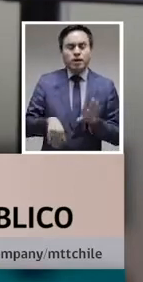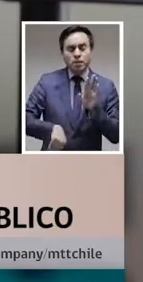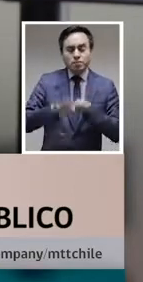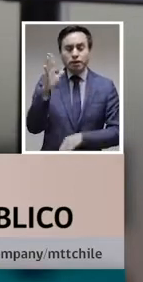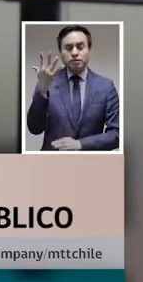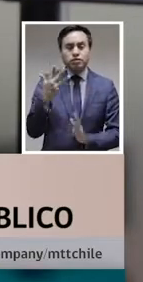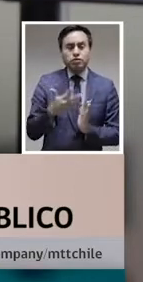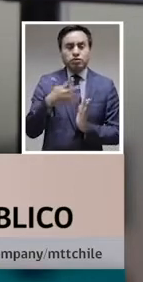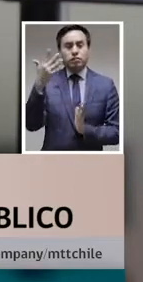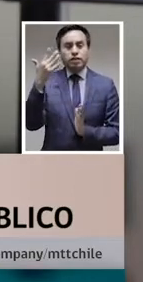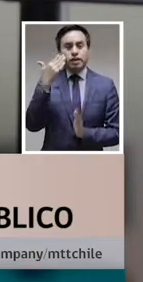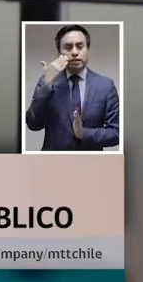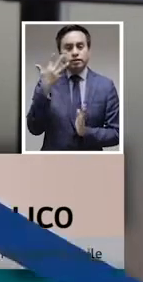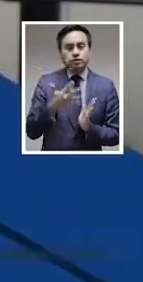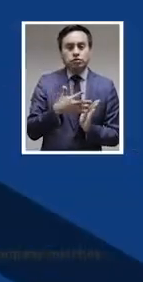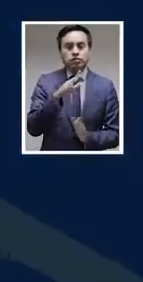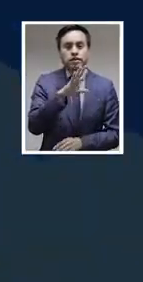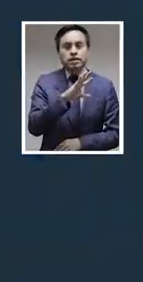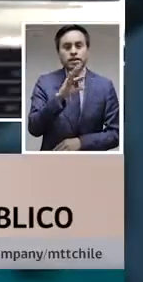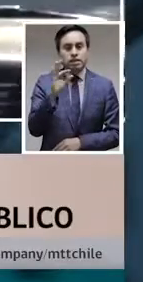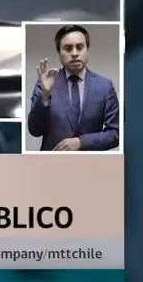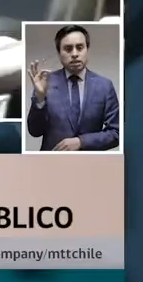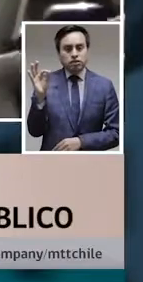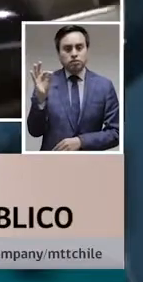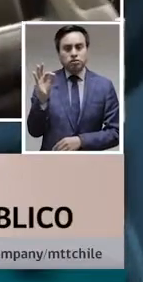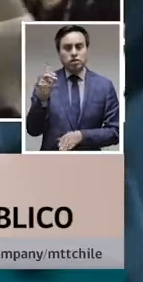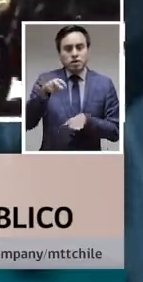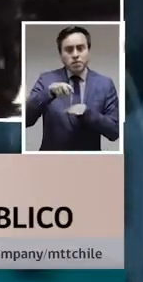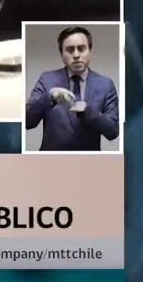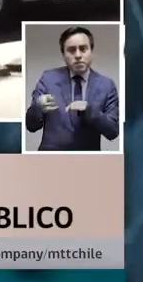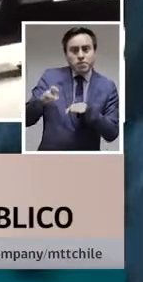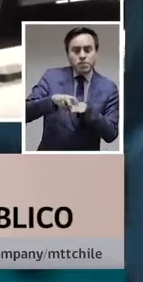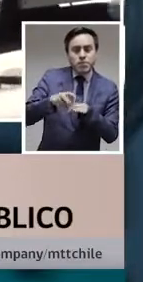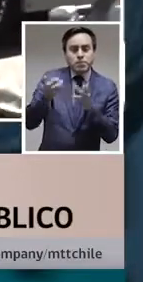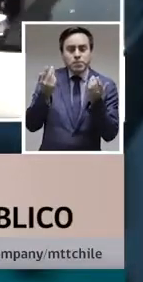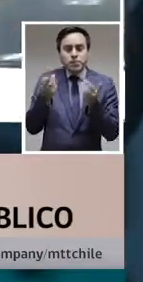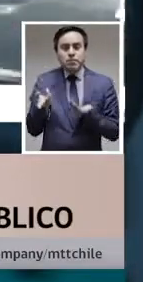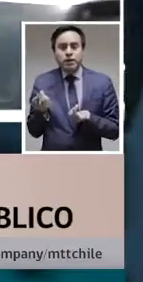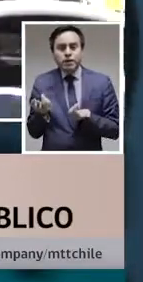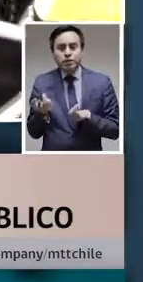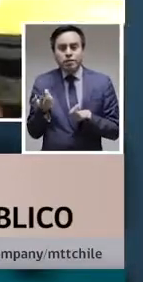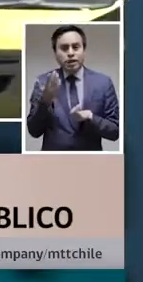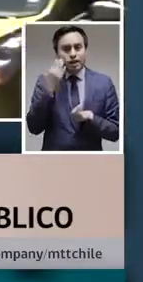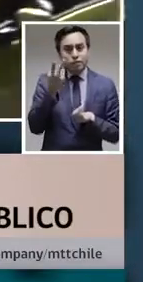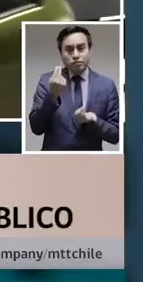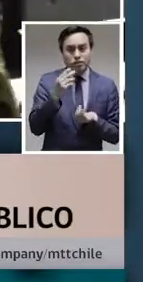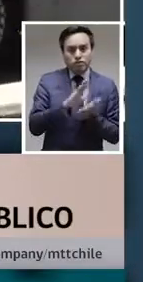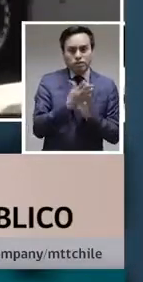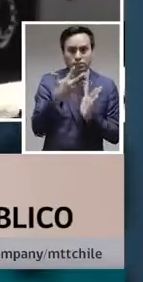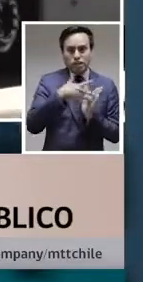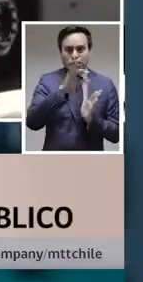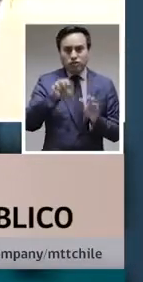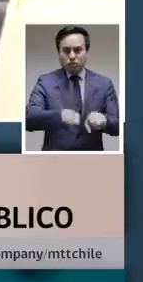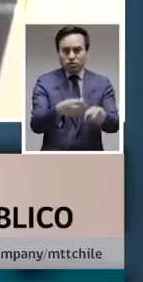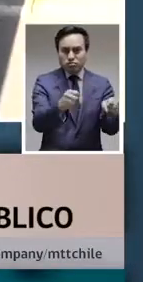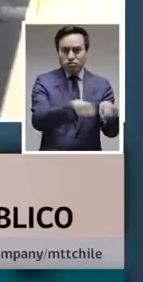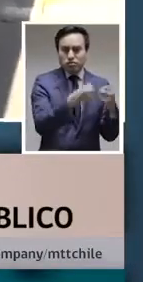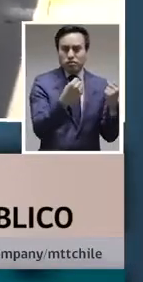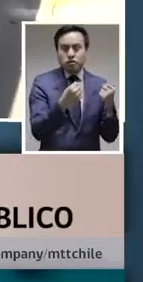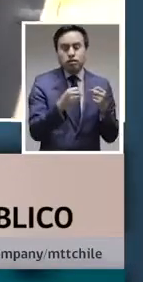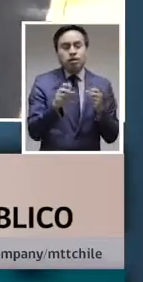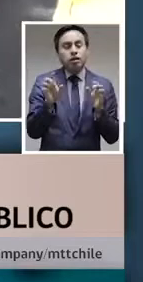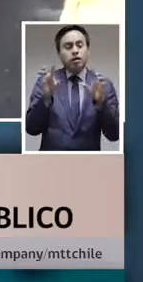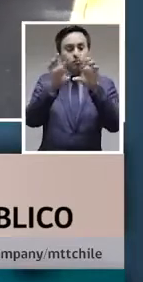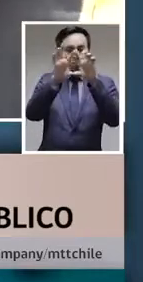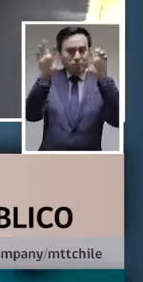de 5.000, casi 5.500 paraderos de 12.000 destruidos, vandalizados, con sus